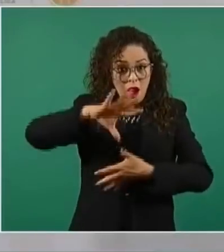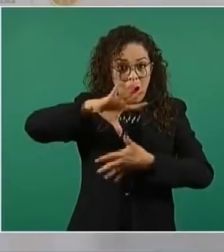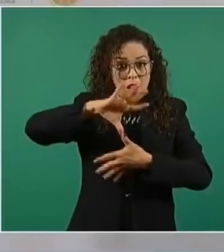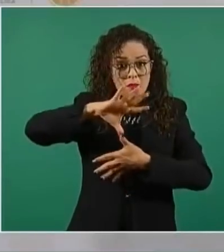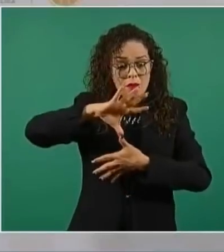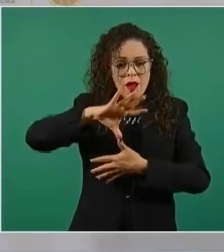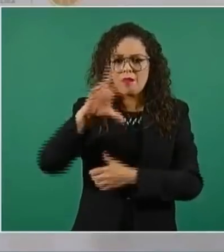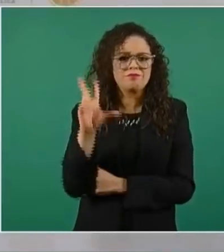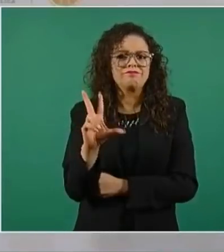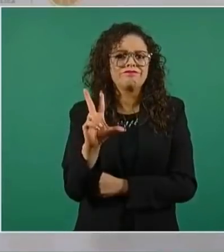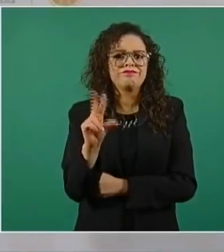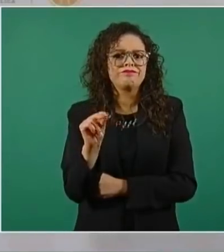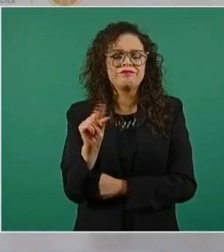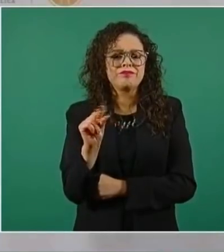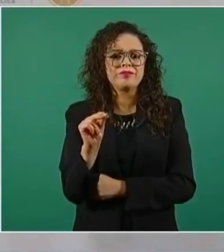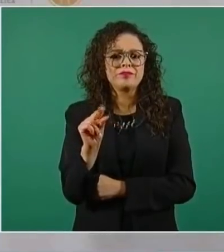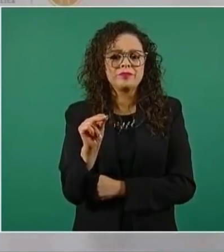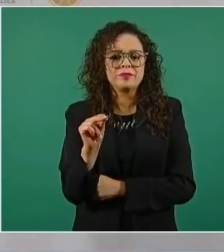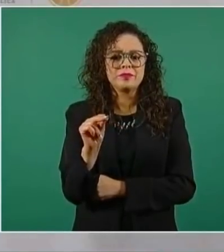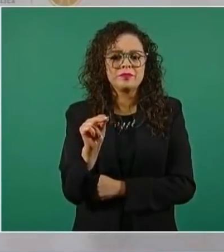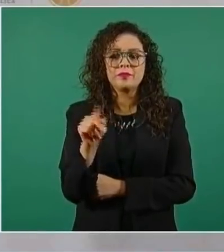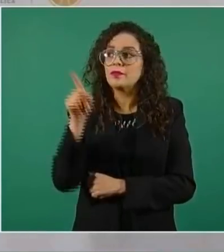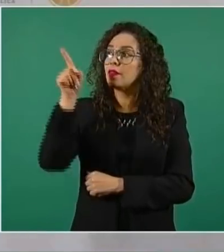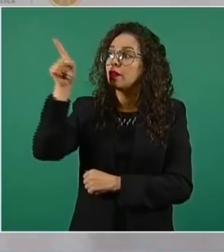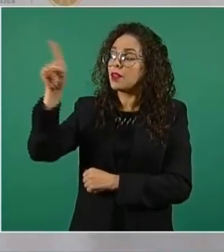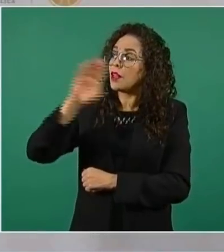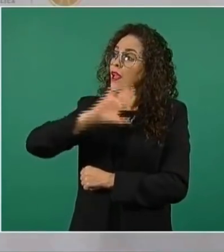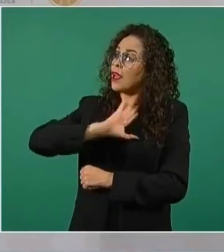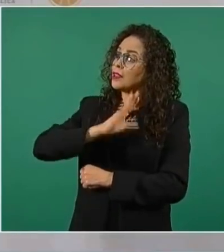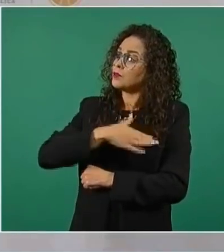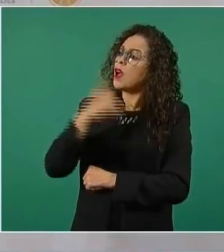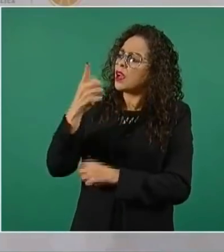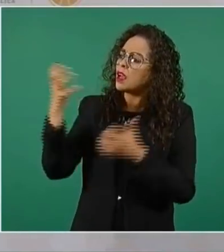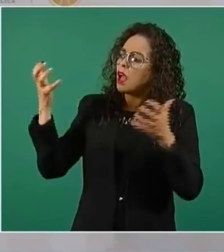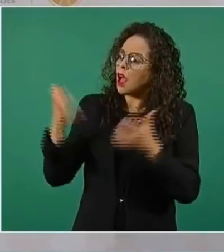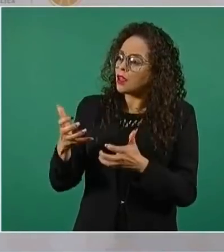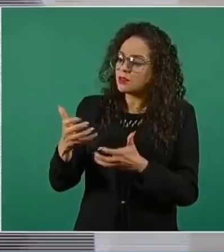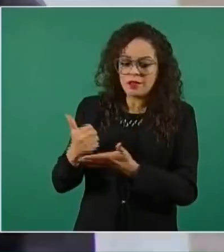sino que España liberó a América.